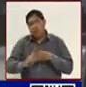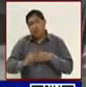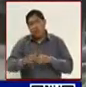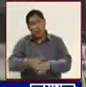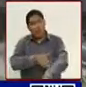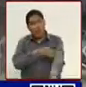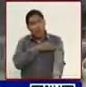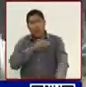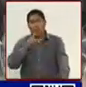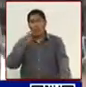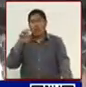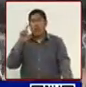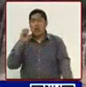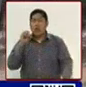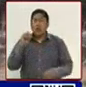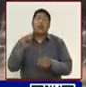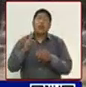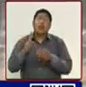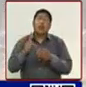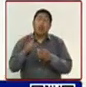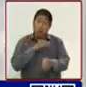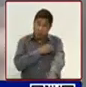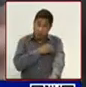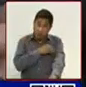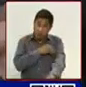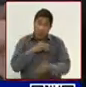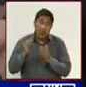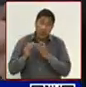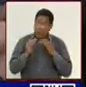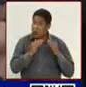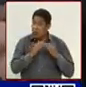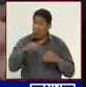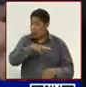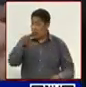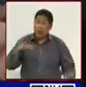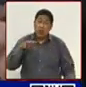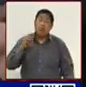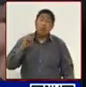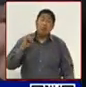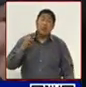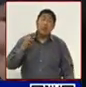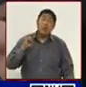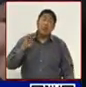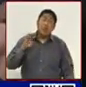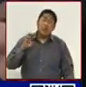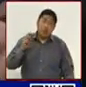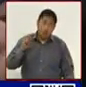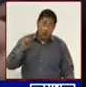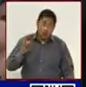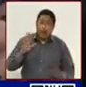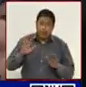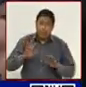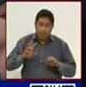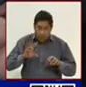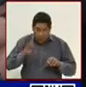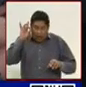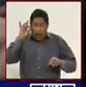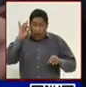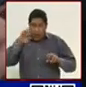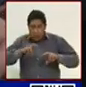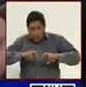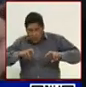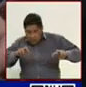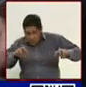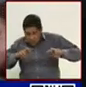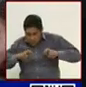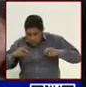180 kilómetros de la ciudad, en la zona de Misikuni. De acuerdo a las primeras investigaciones y al examen